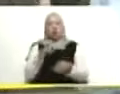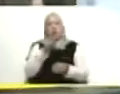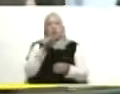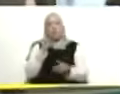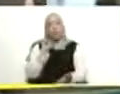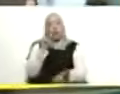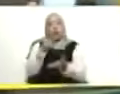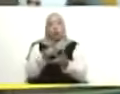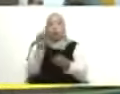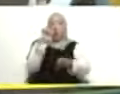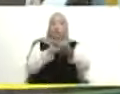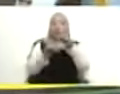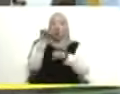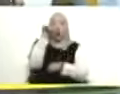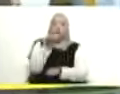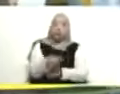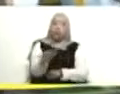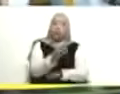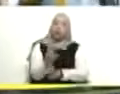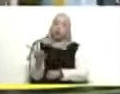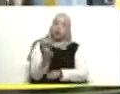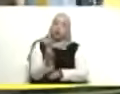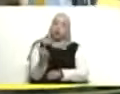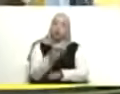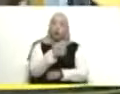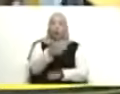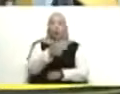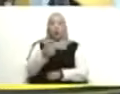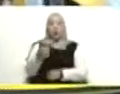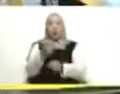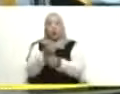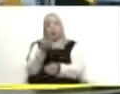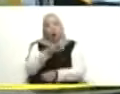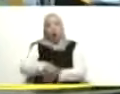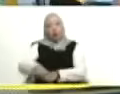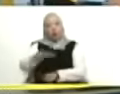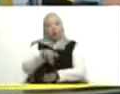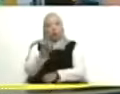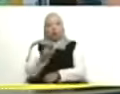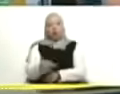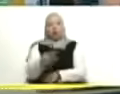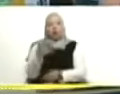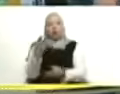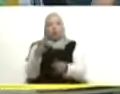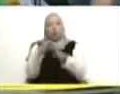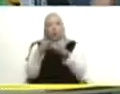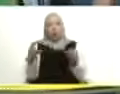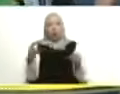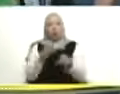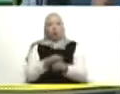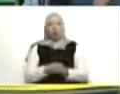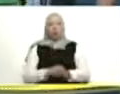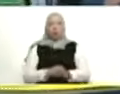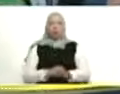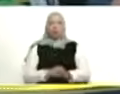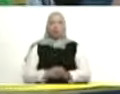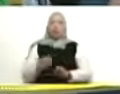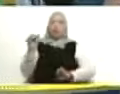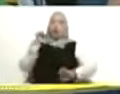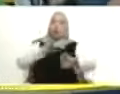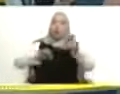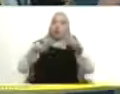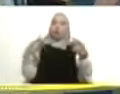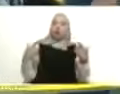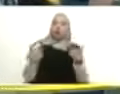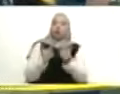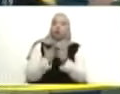plantada a defender el pueblo de Venezuela en cualquier territorio, en cualquier espacio geográfico. Hay que avanzar mucho en todos los frentes de batalla. Mira, por